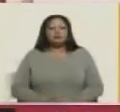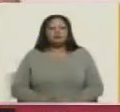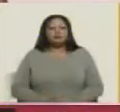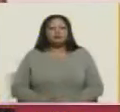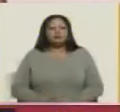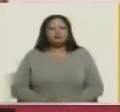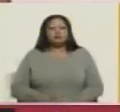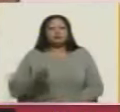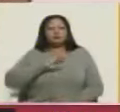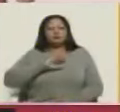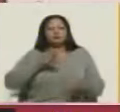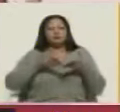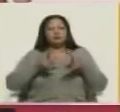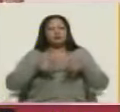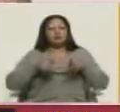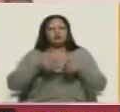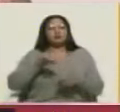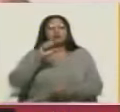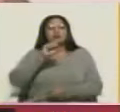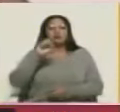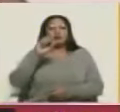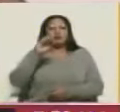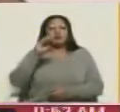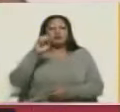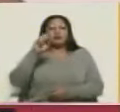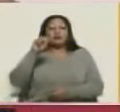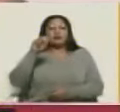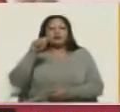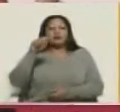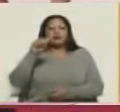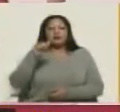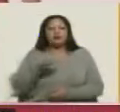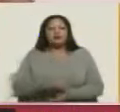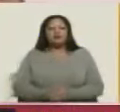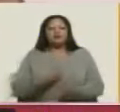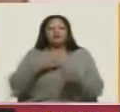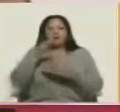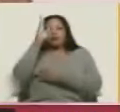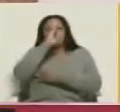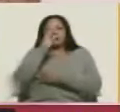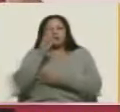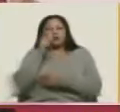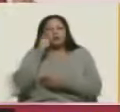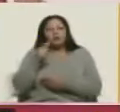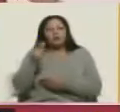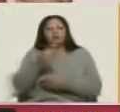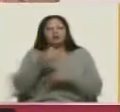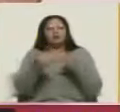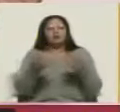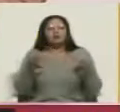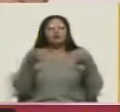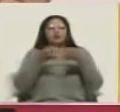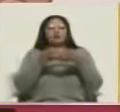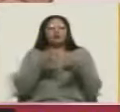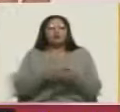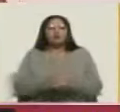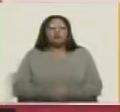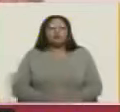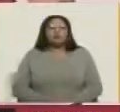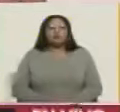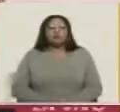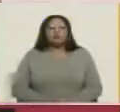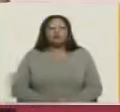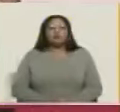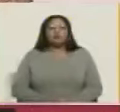pueblo natal, en Sabaneta. Estuvo Marina, su pueblo, y estuvo una delegación de